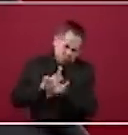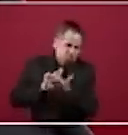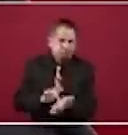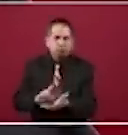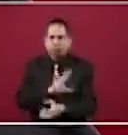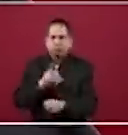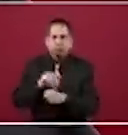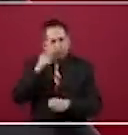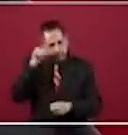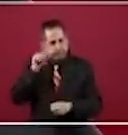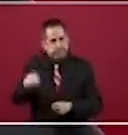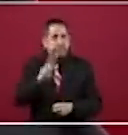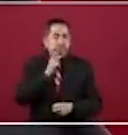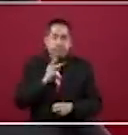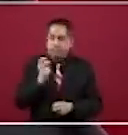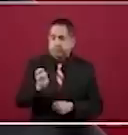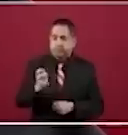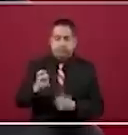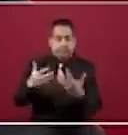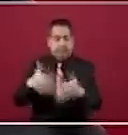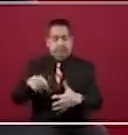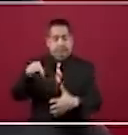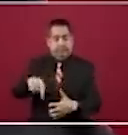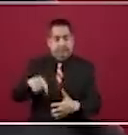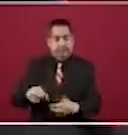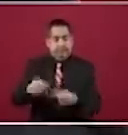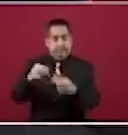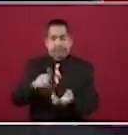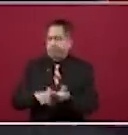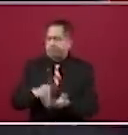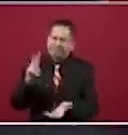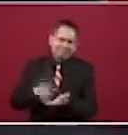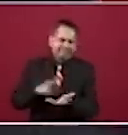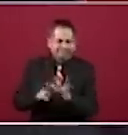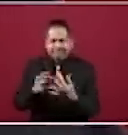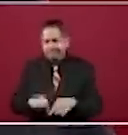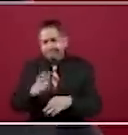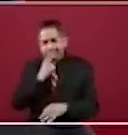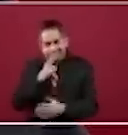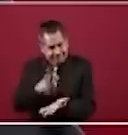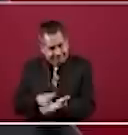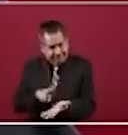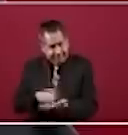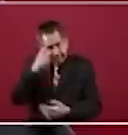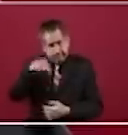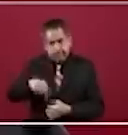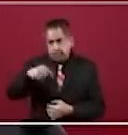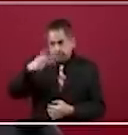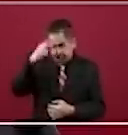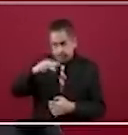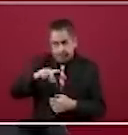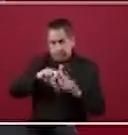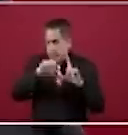porque es una empresa estratégica, fundamental para